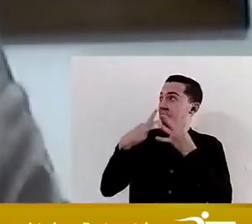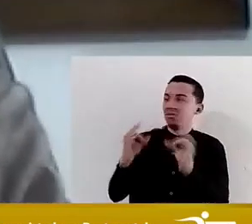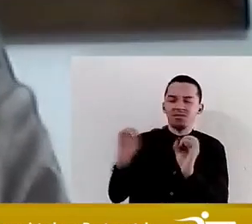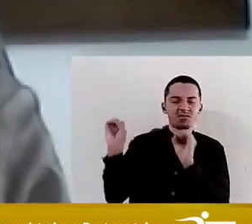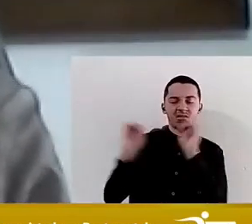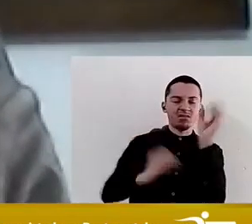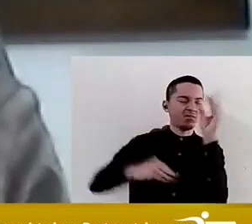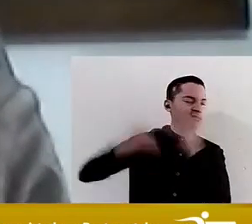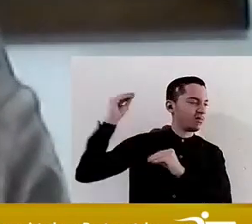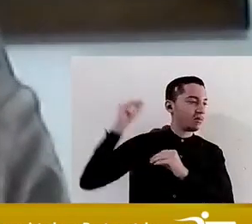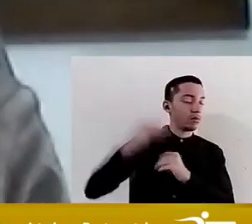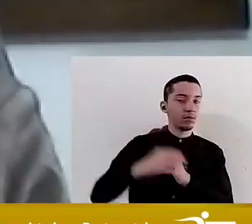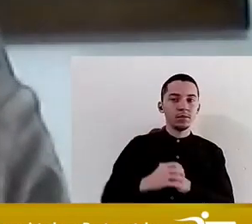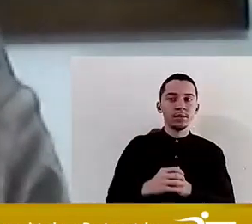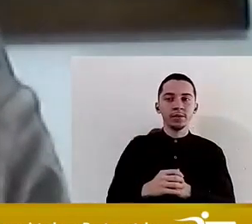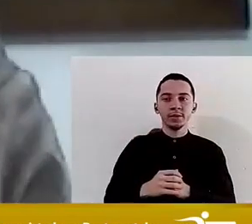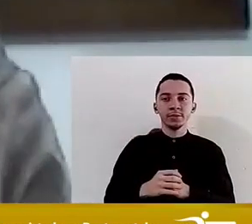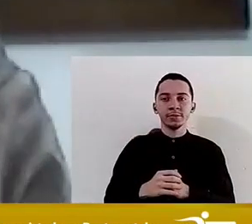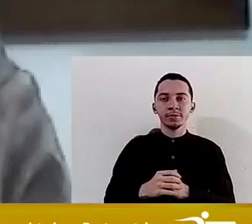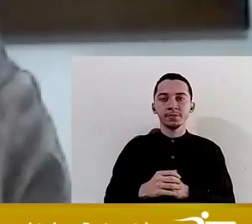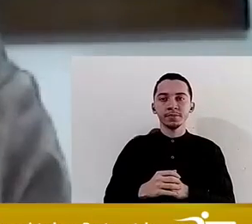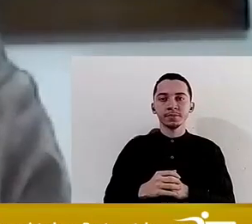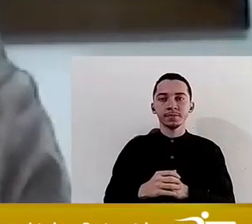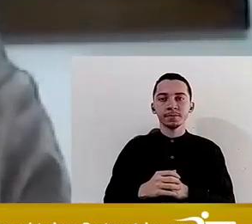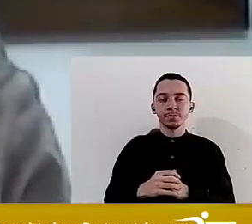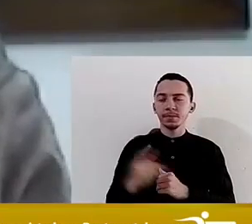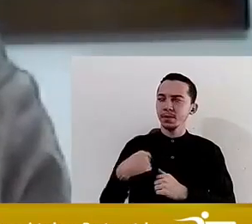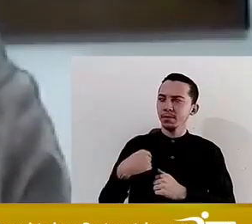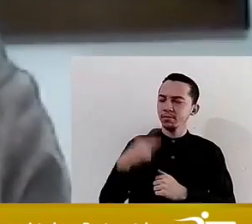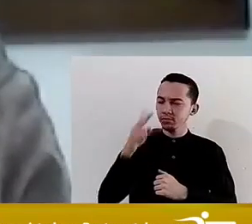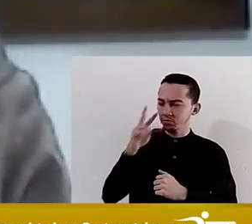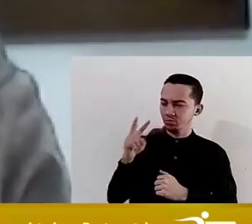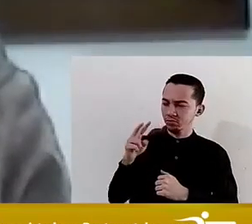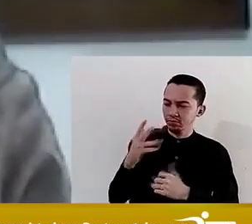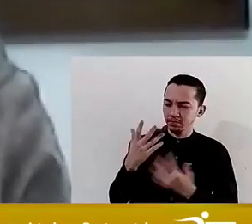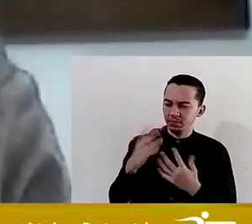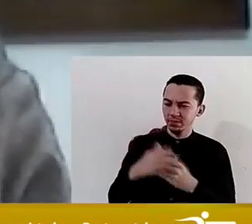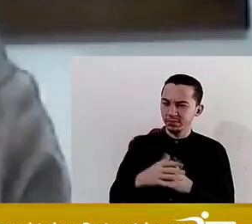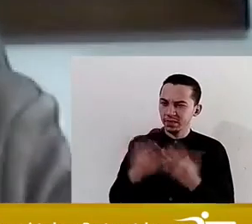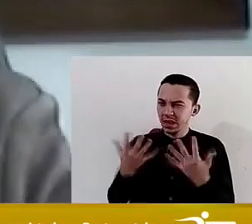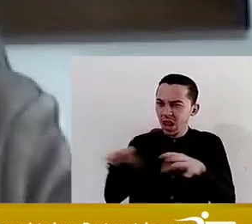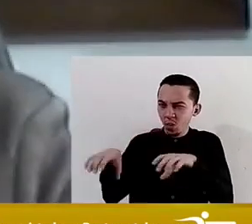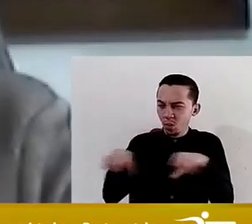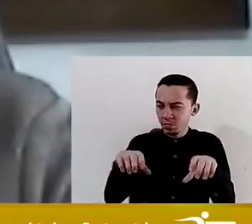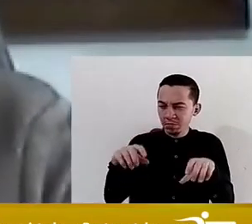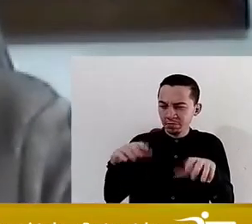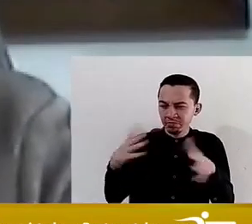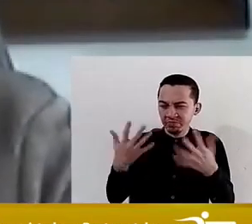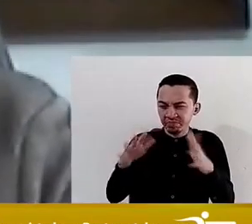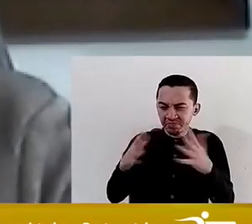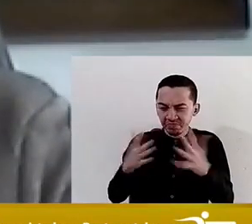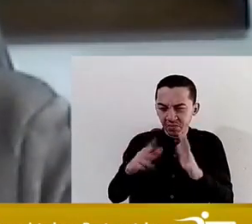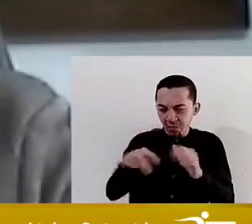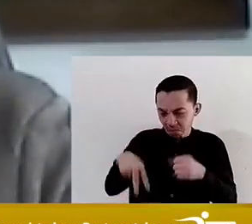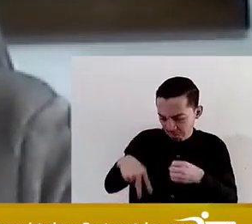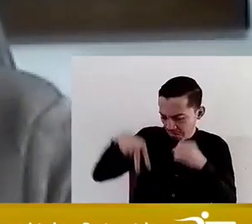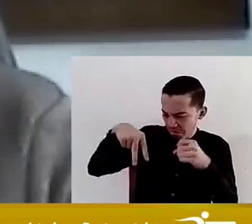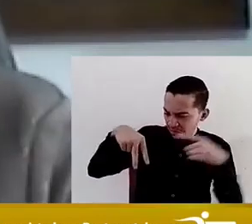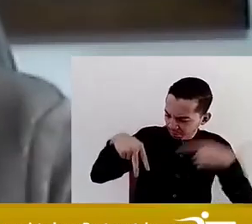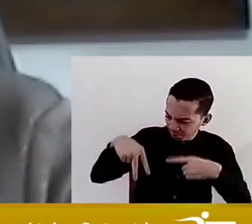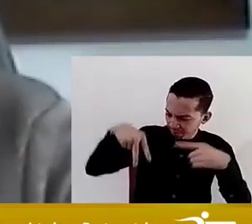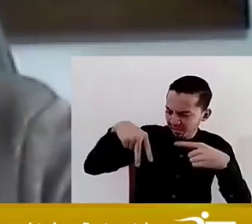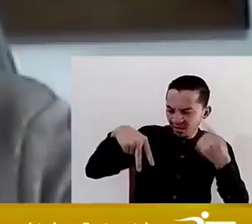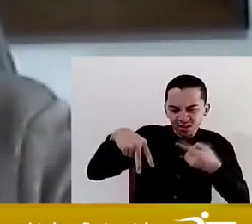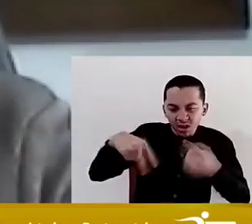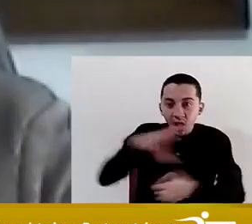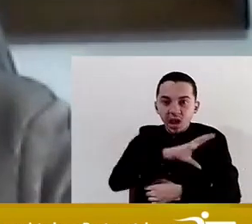él de alguna manera mantenía como el perfil de un cristiano. Y me estuve hablando